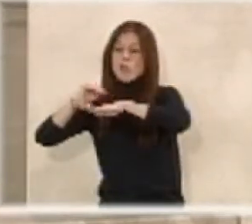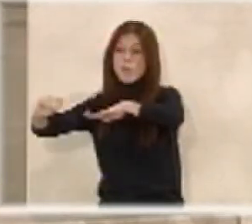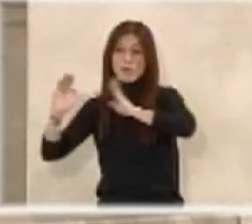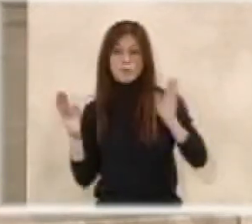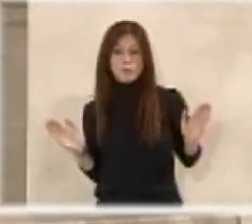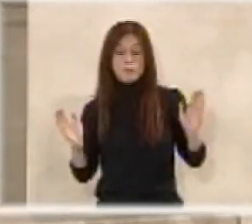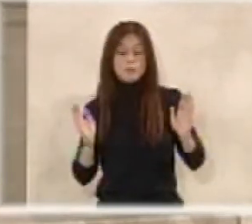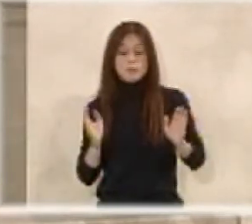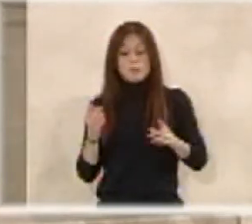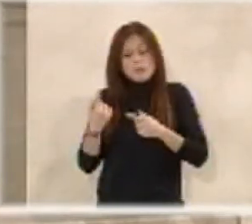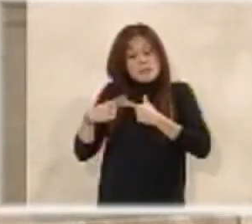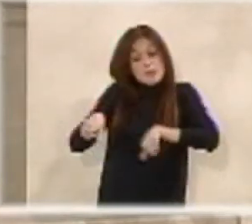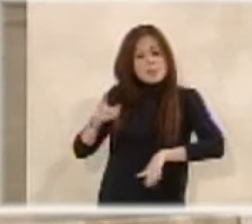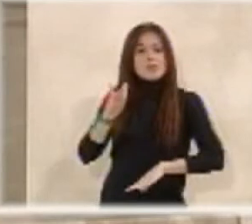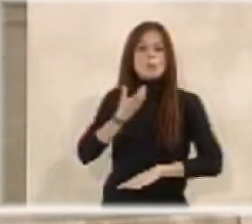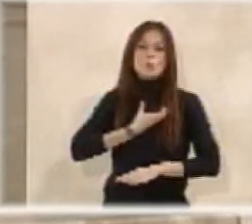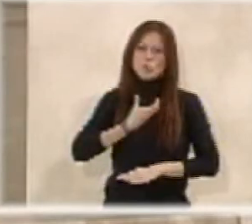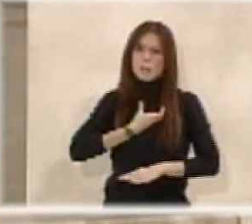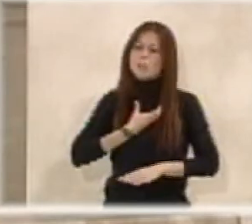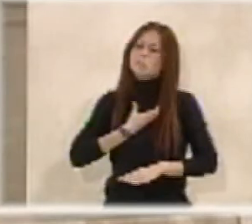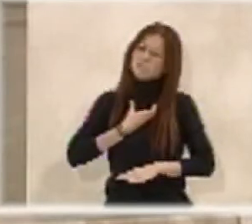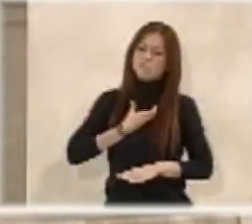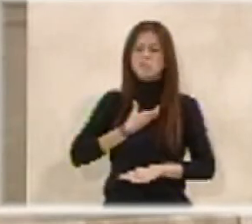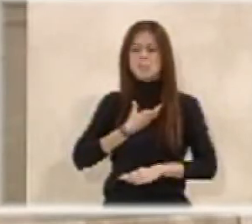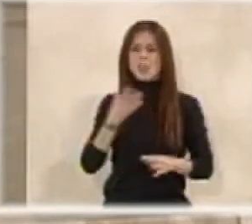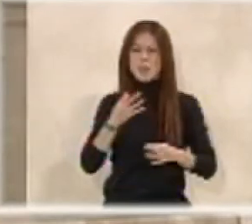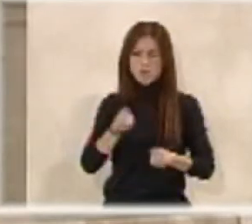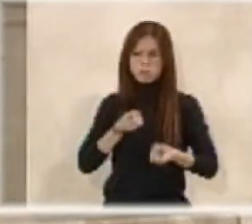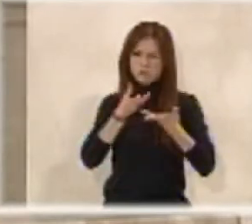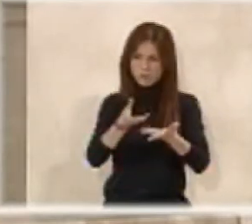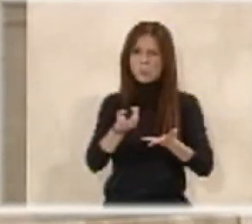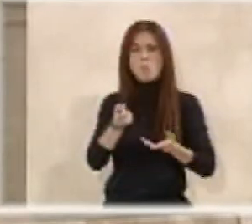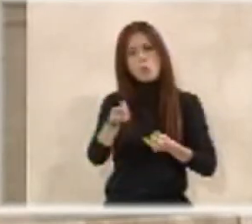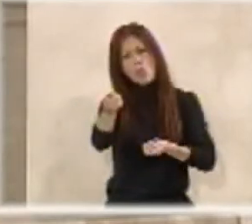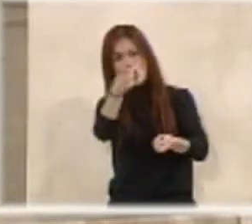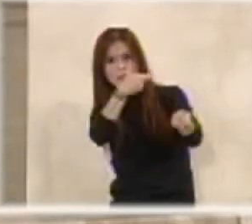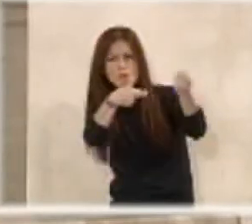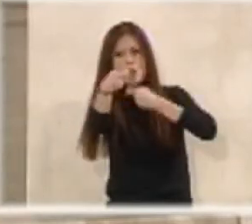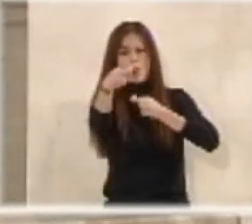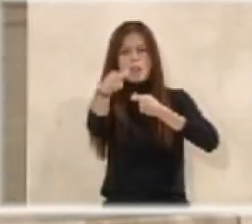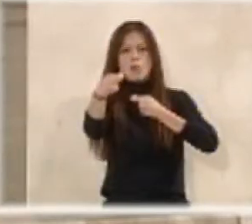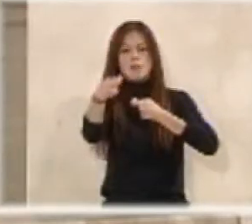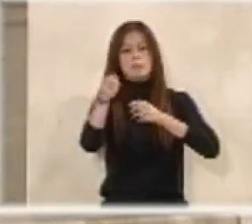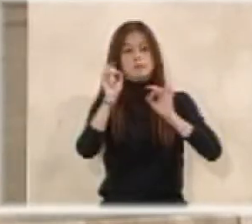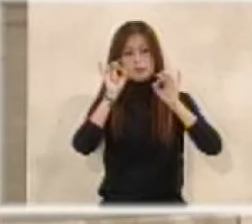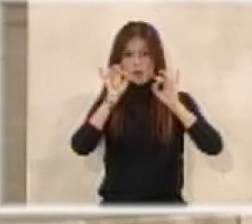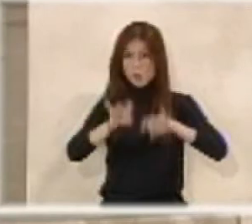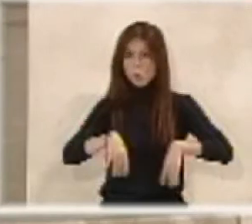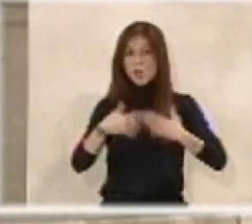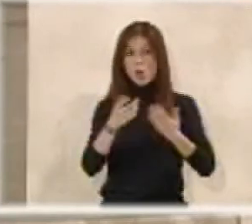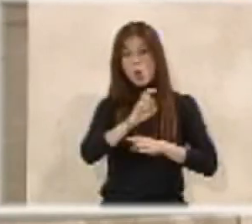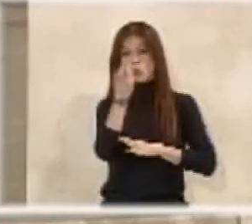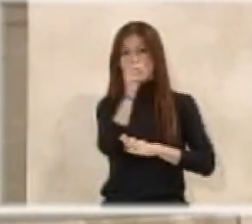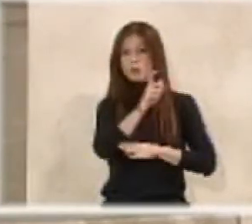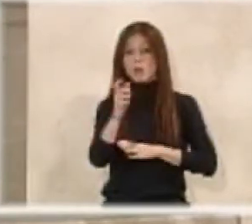Distinto es que el ayuntamiento como tal pues ponga encima de la mesa para devolverle a ustedes, igual que para los otros